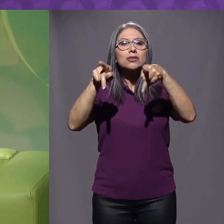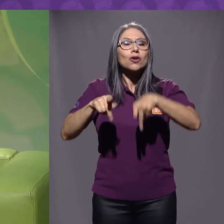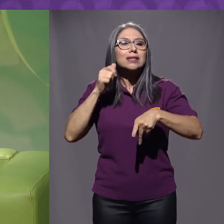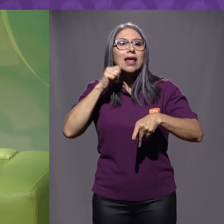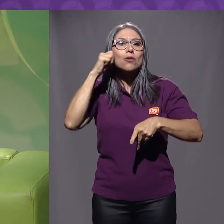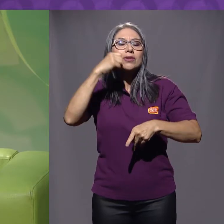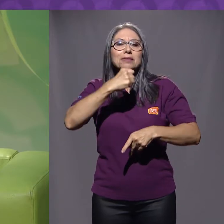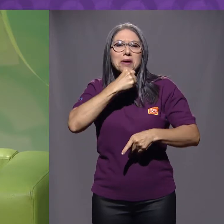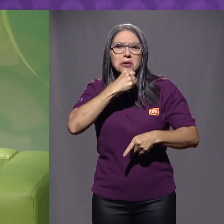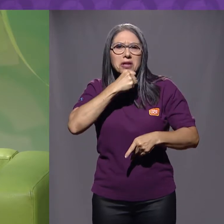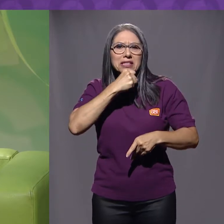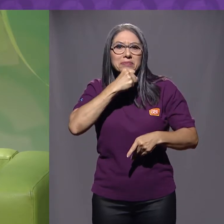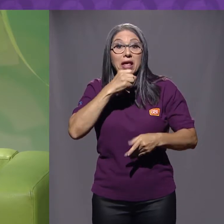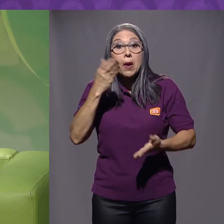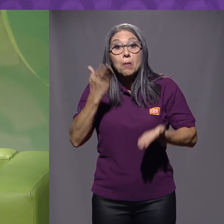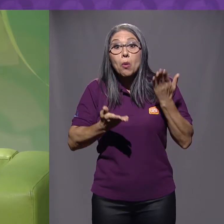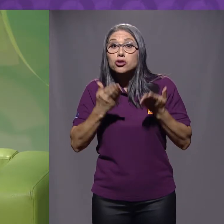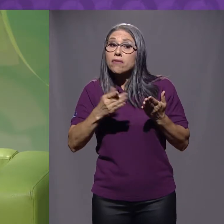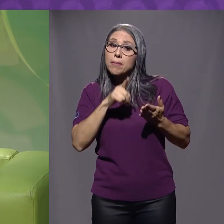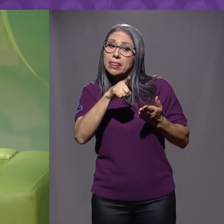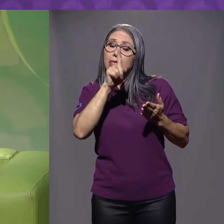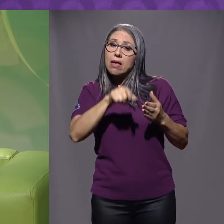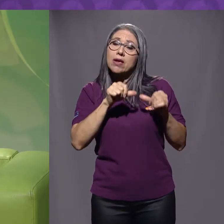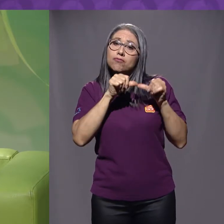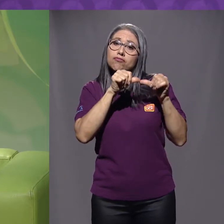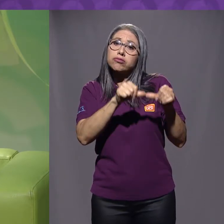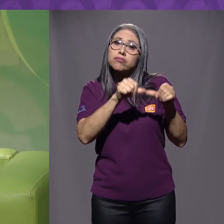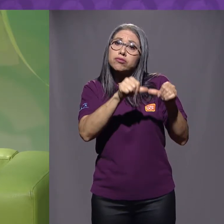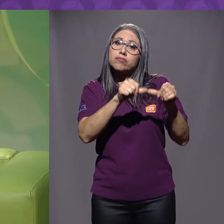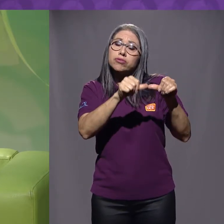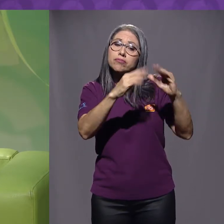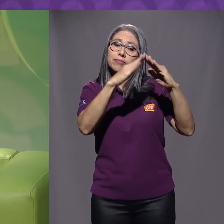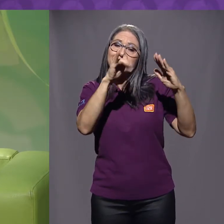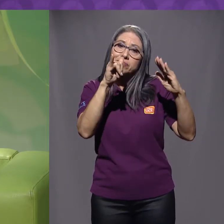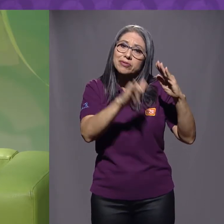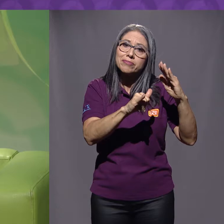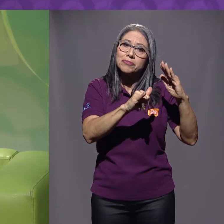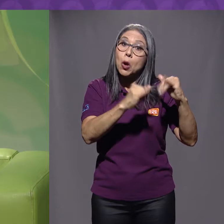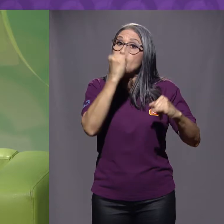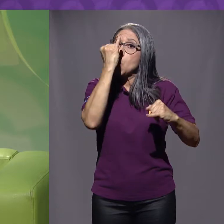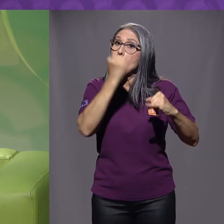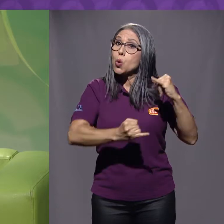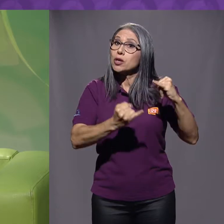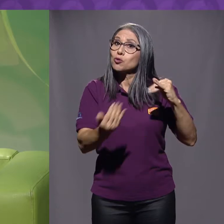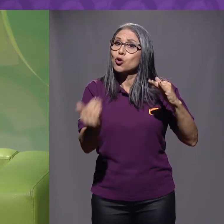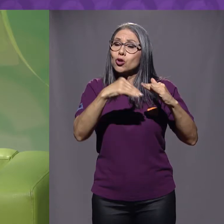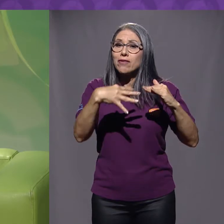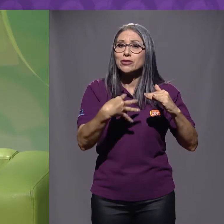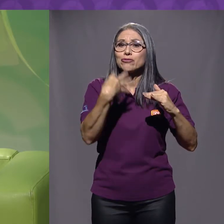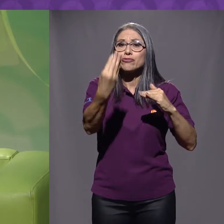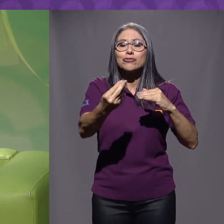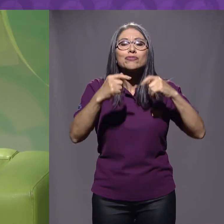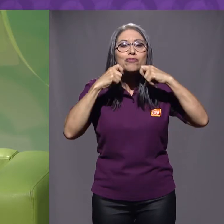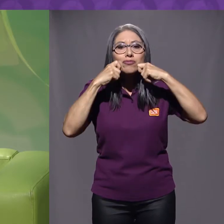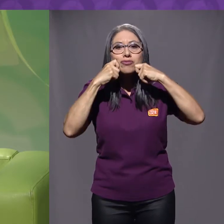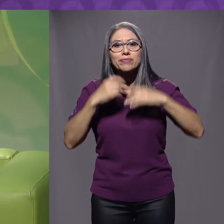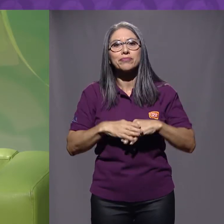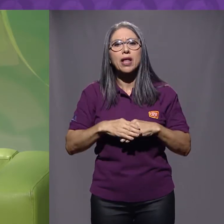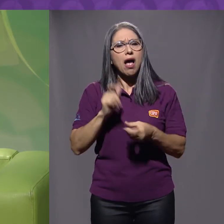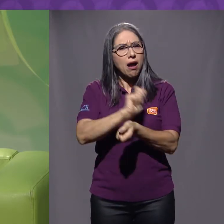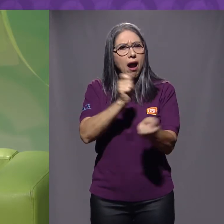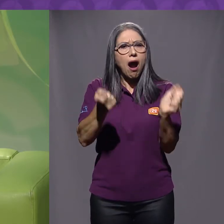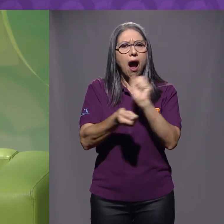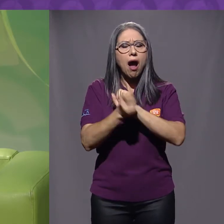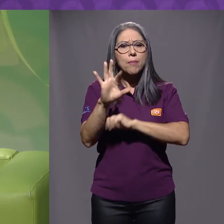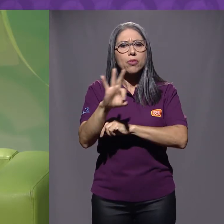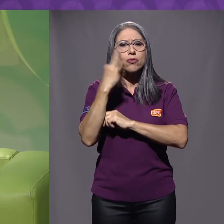el último grupo que se reincorpore a las actividades presenciales, pues también ha trastornado los estilos de vida de muchas personas